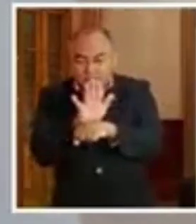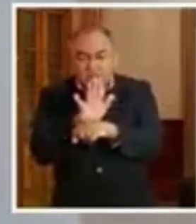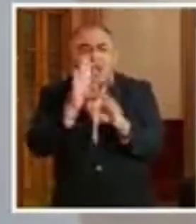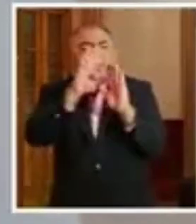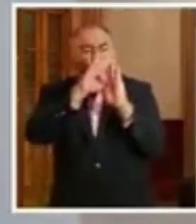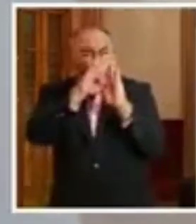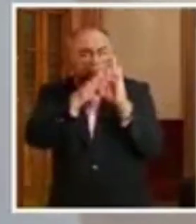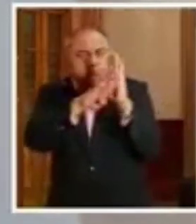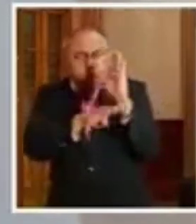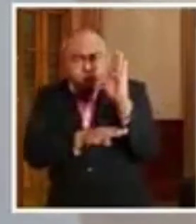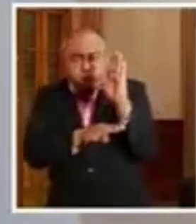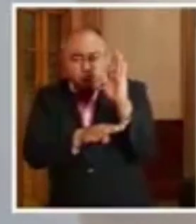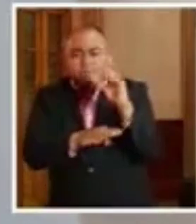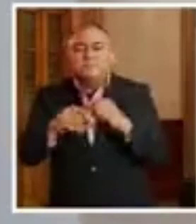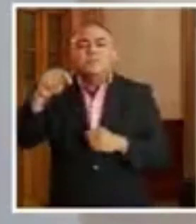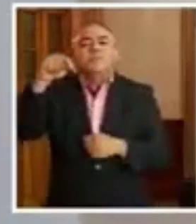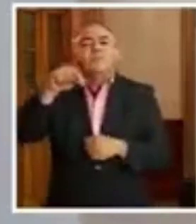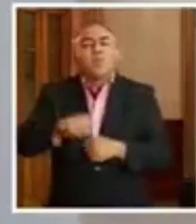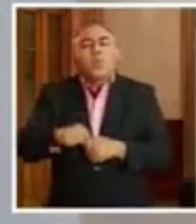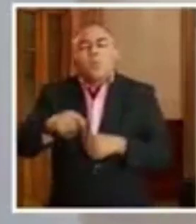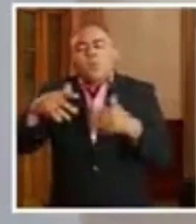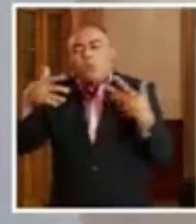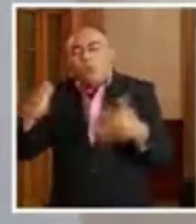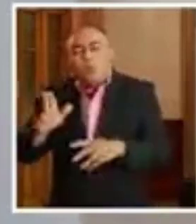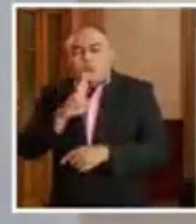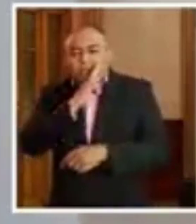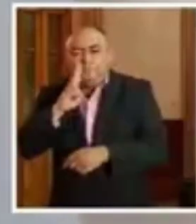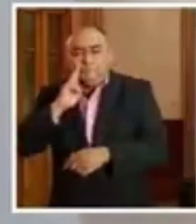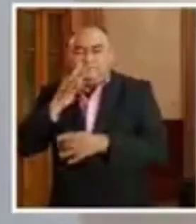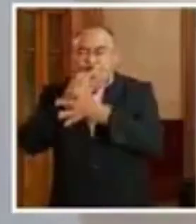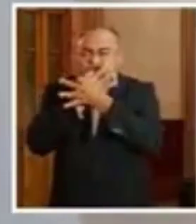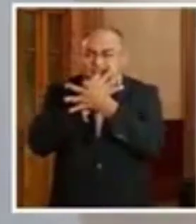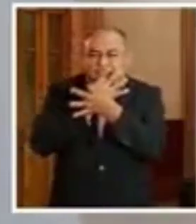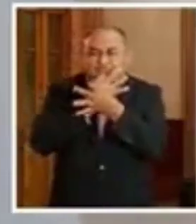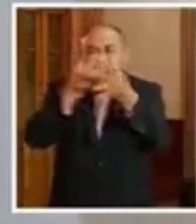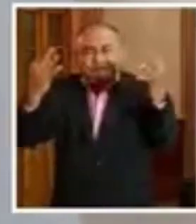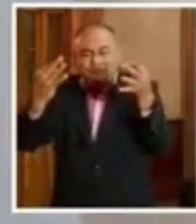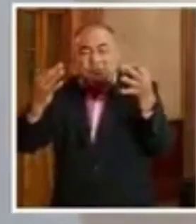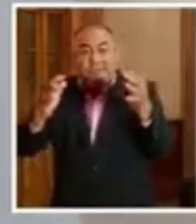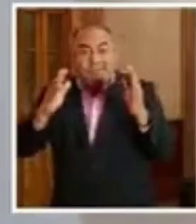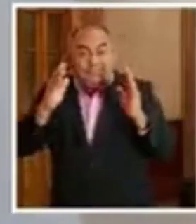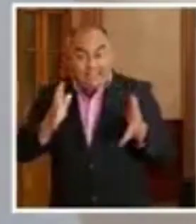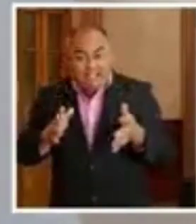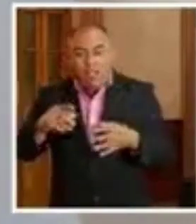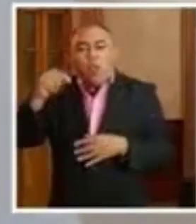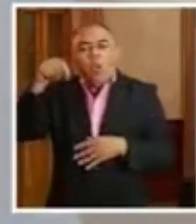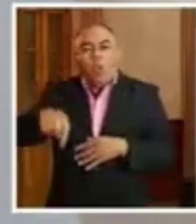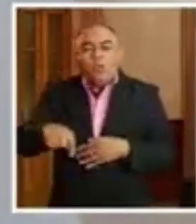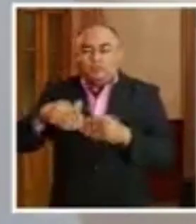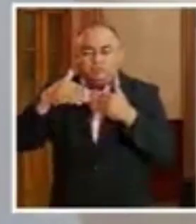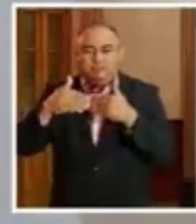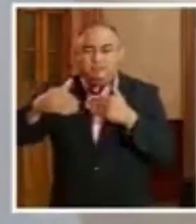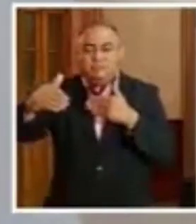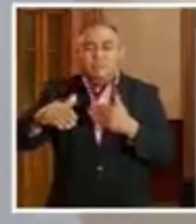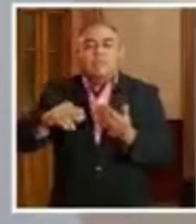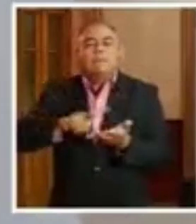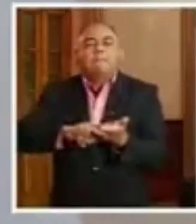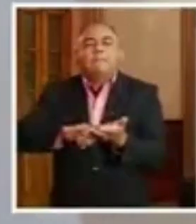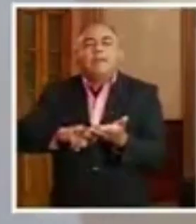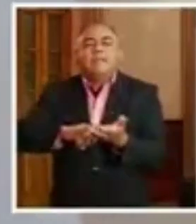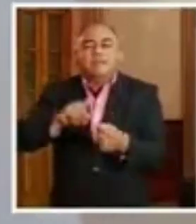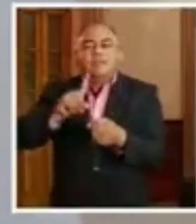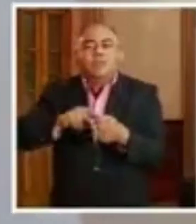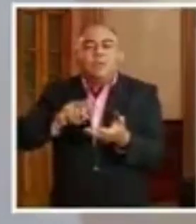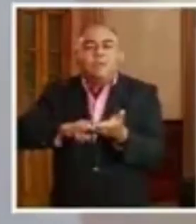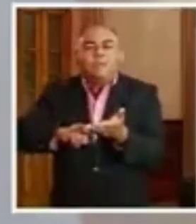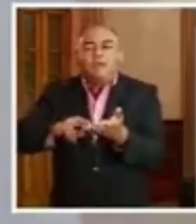les tenemos la gran noticia de que ya estamos en semáforo verde. A